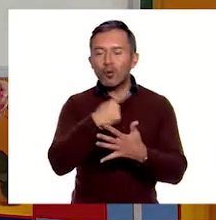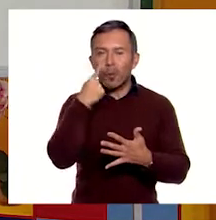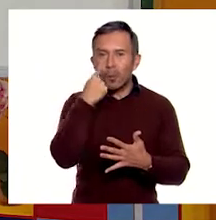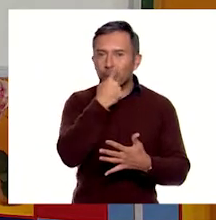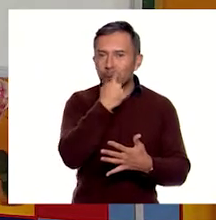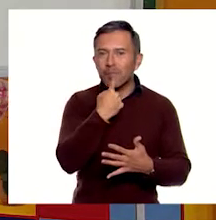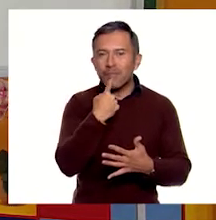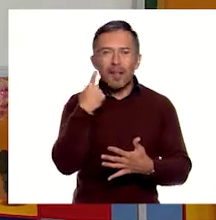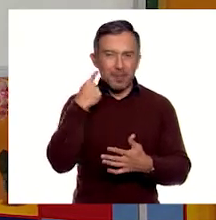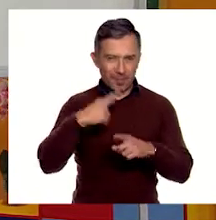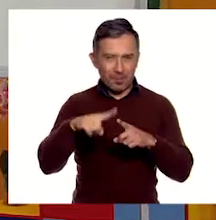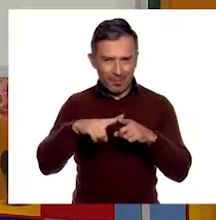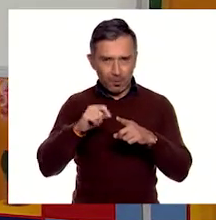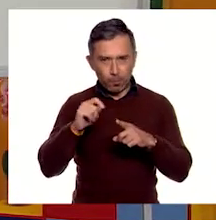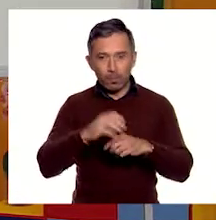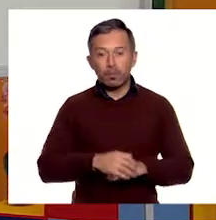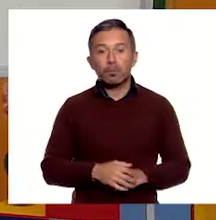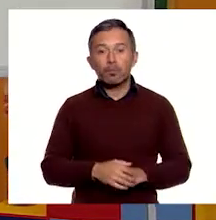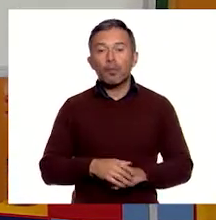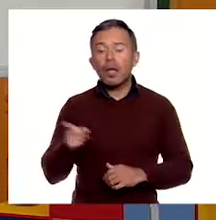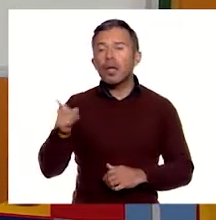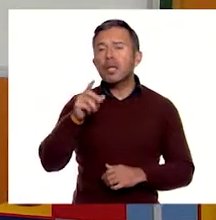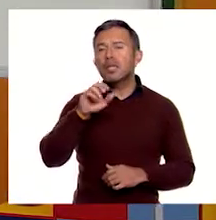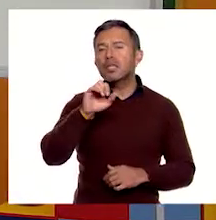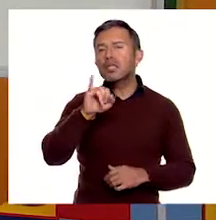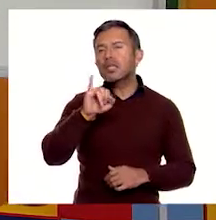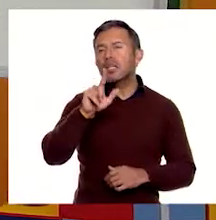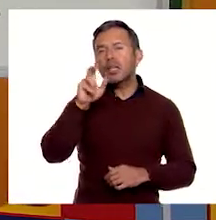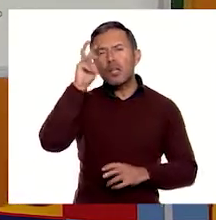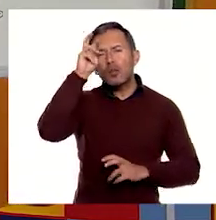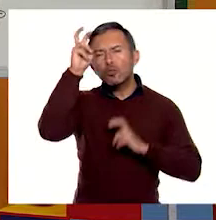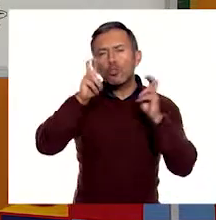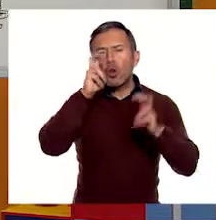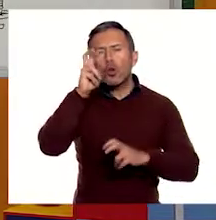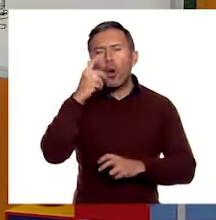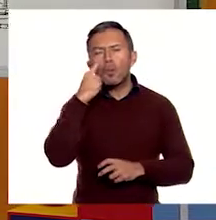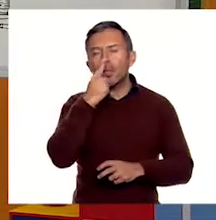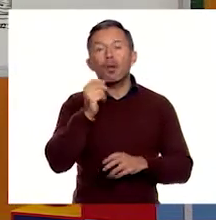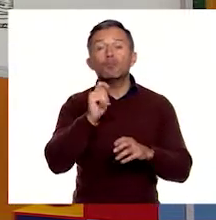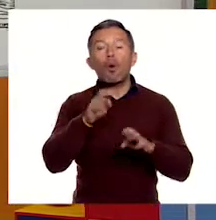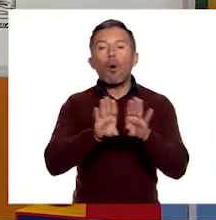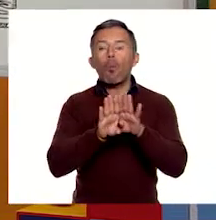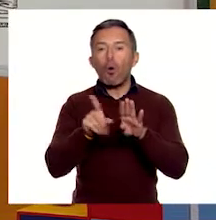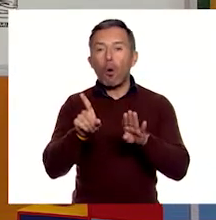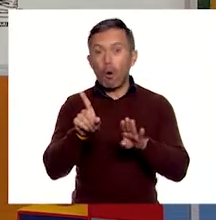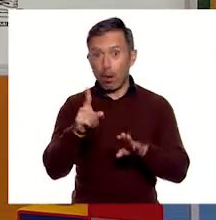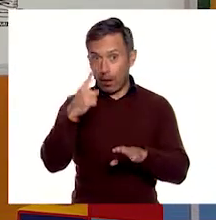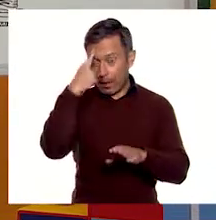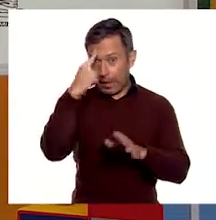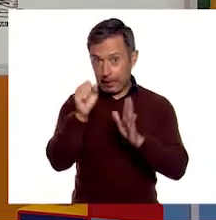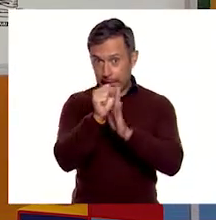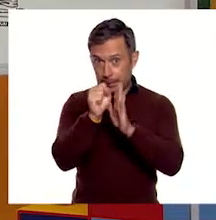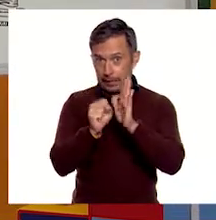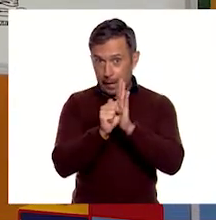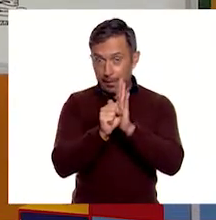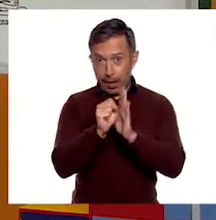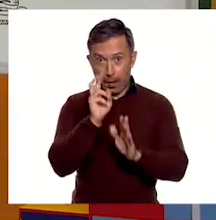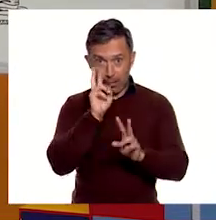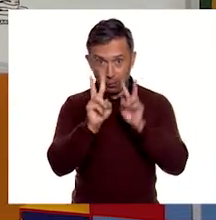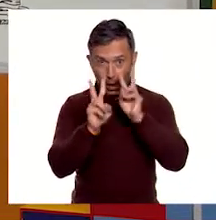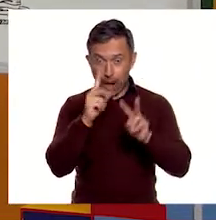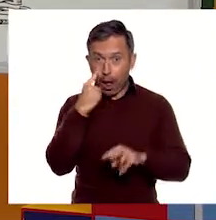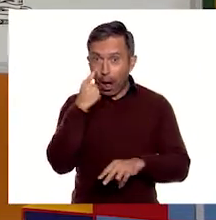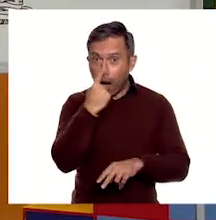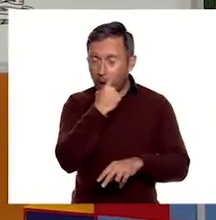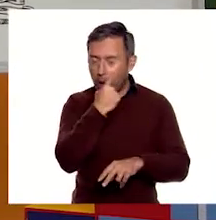como una ilusión óptica es como si fuera un engaño al sistema visual, ¿sí? Nuestros ojos van